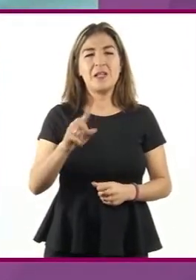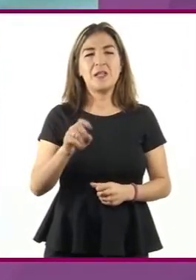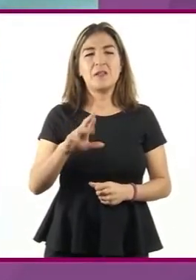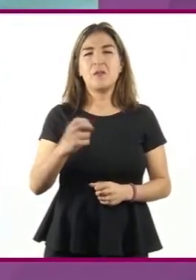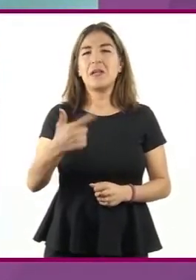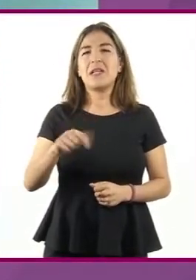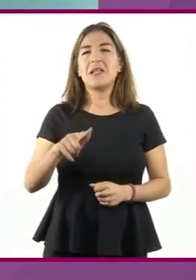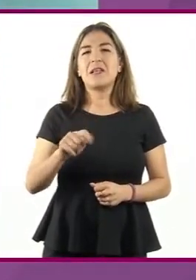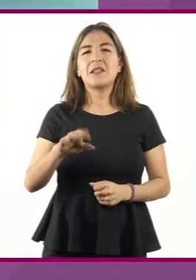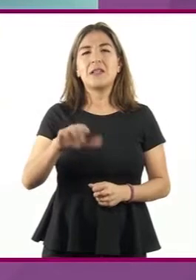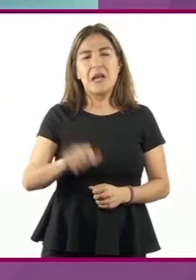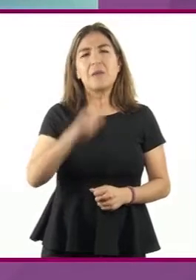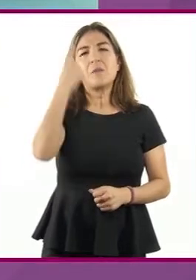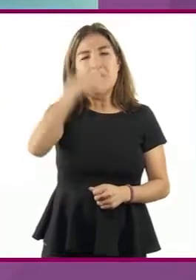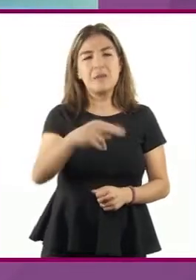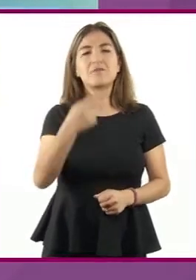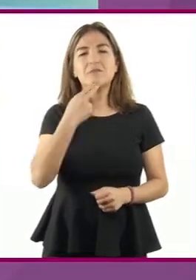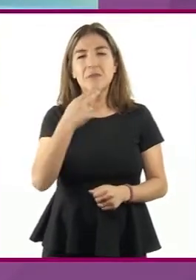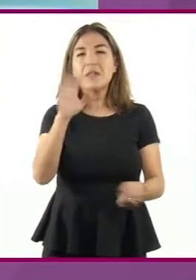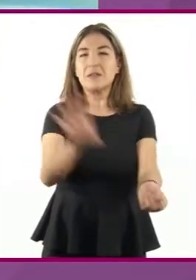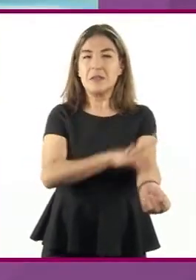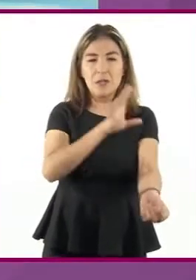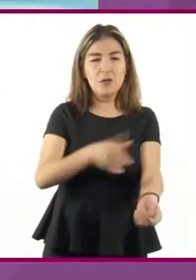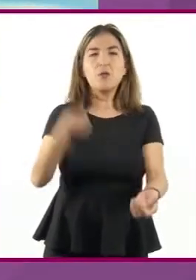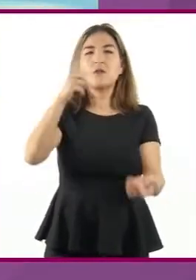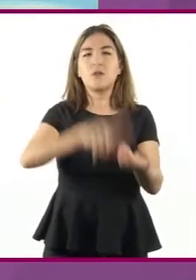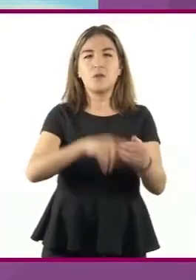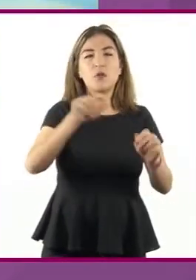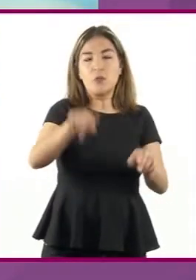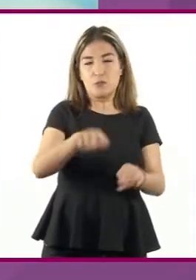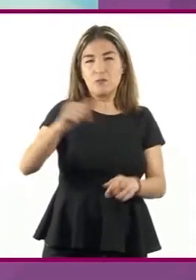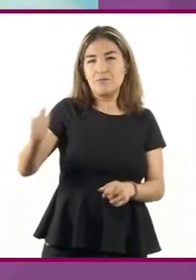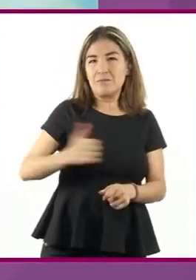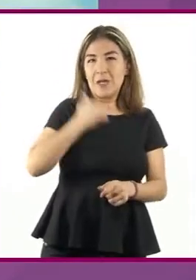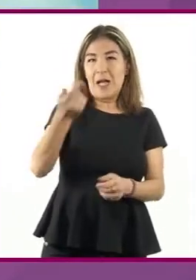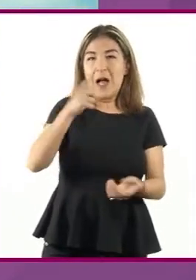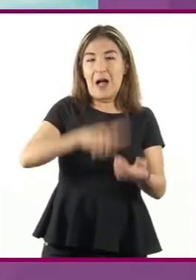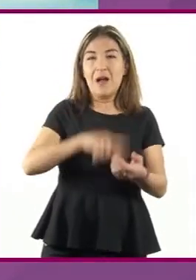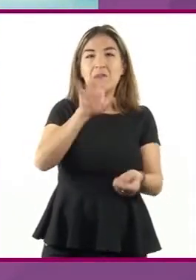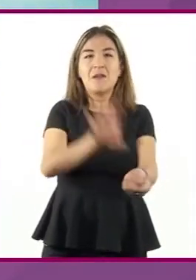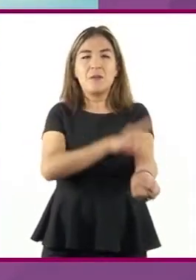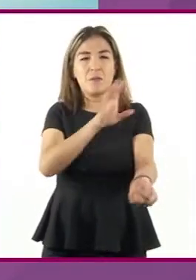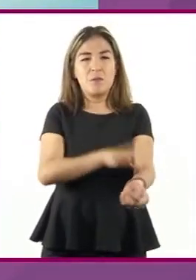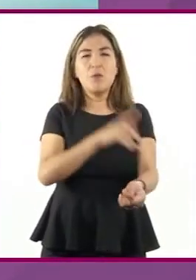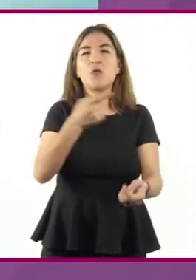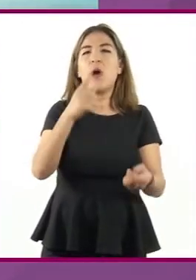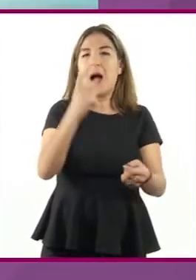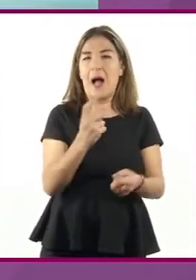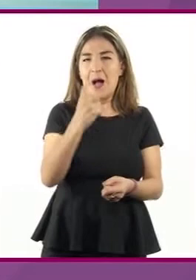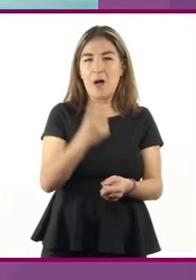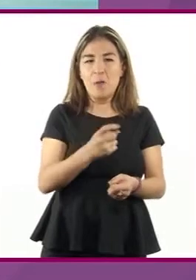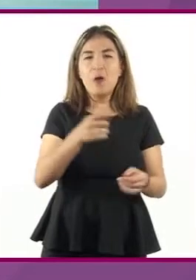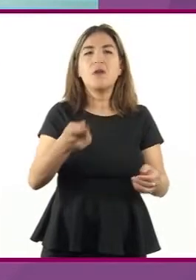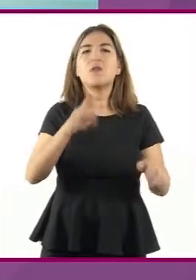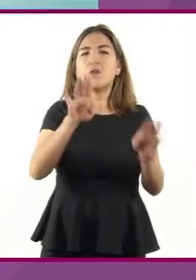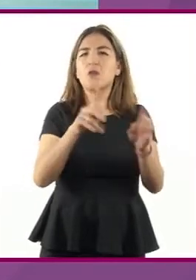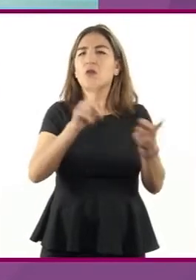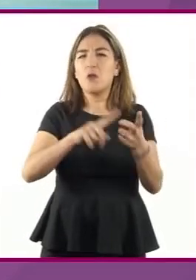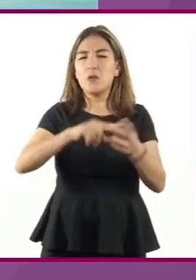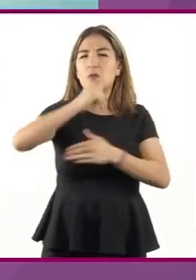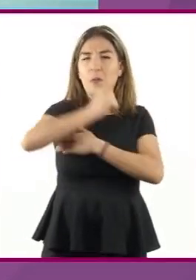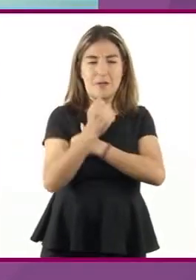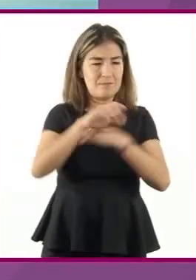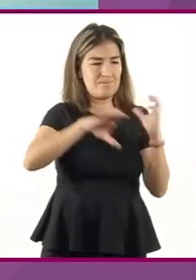es aquella central que genera electricidad mediante el aprovechamiento de la energía potencial del agua almacenada en